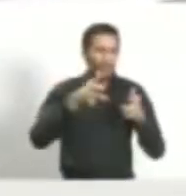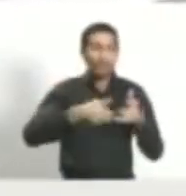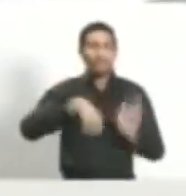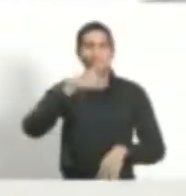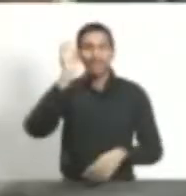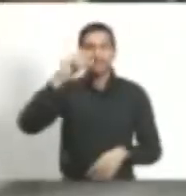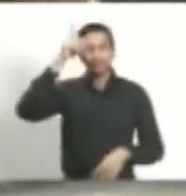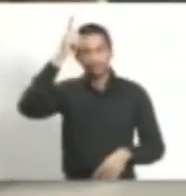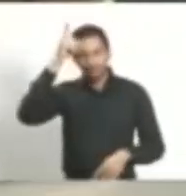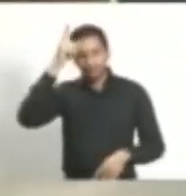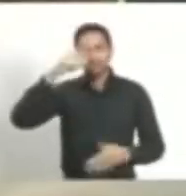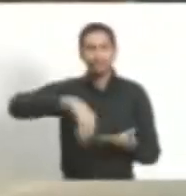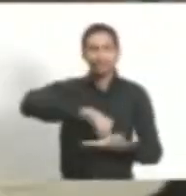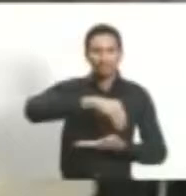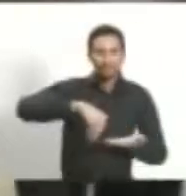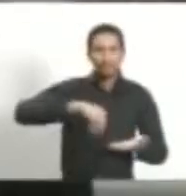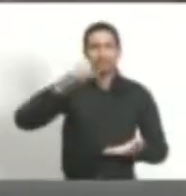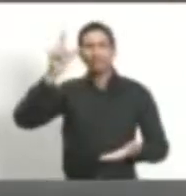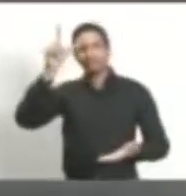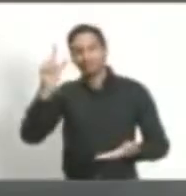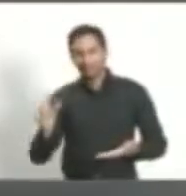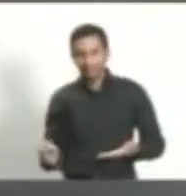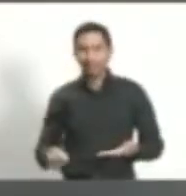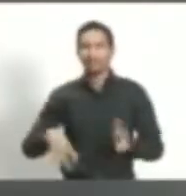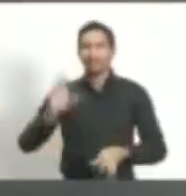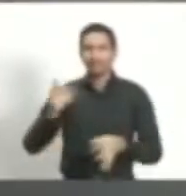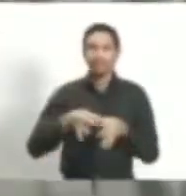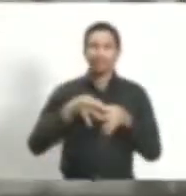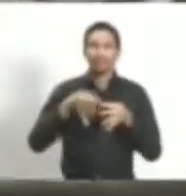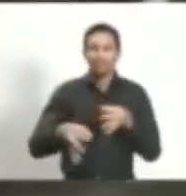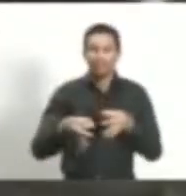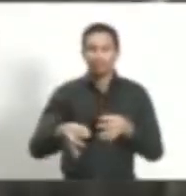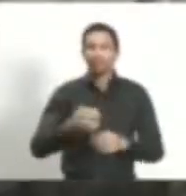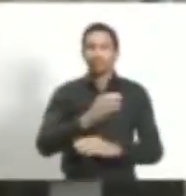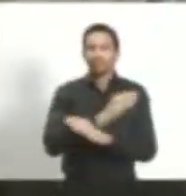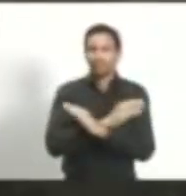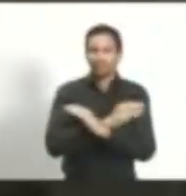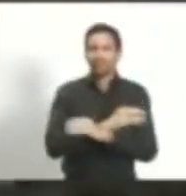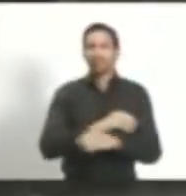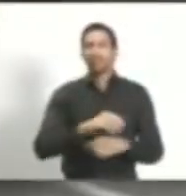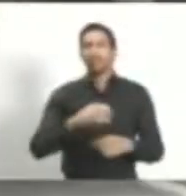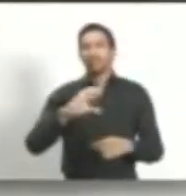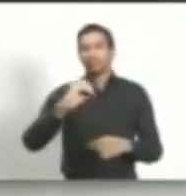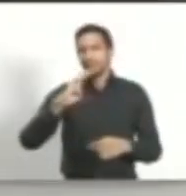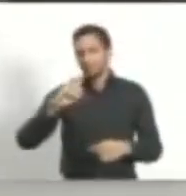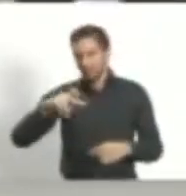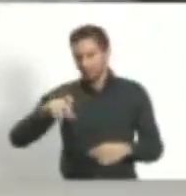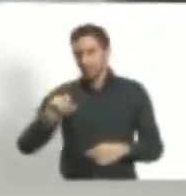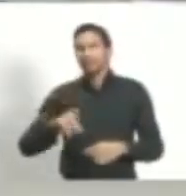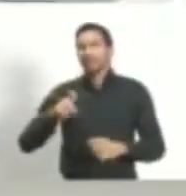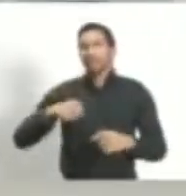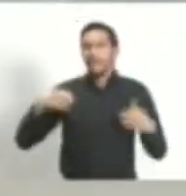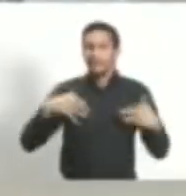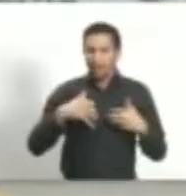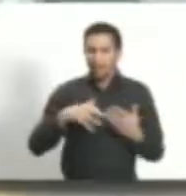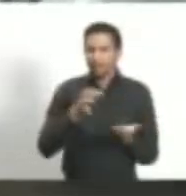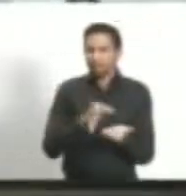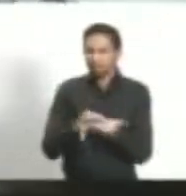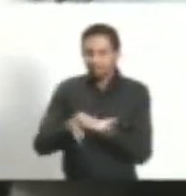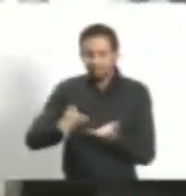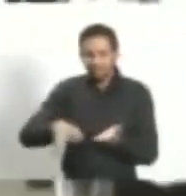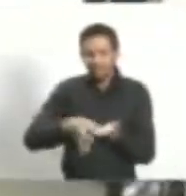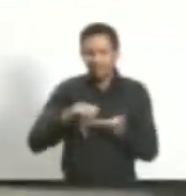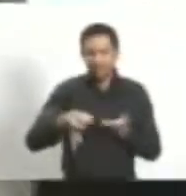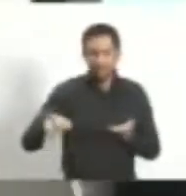caso particular del Cesar, los municipios de Bosconia, Codazzi, El Copey y la misma capital, Valledupar, se han convertido